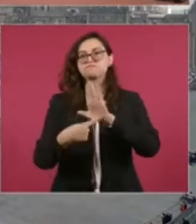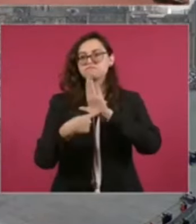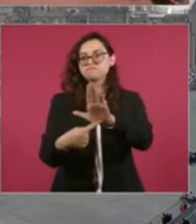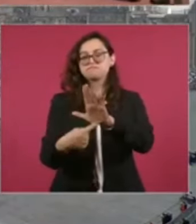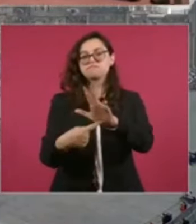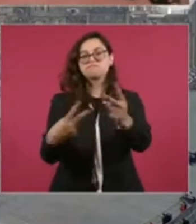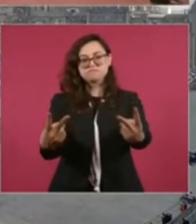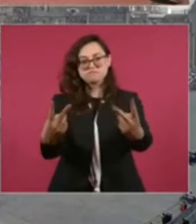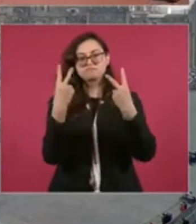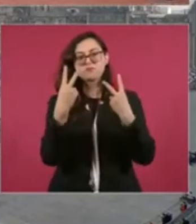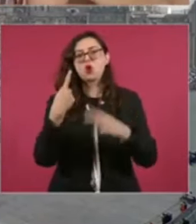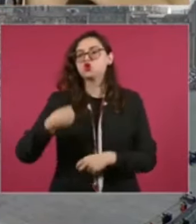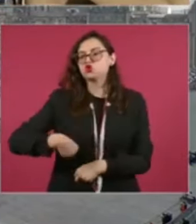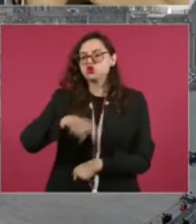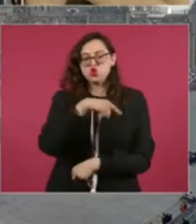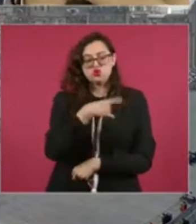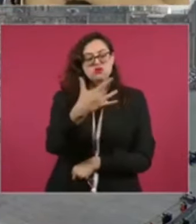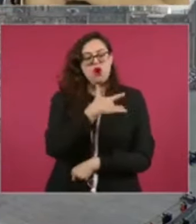estos proyectos.